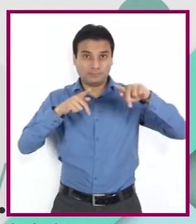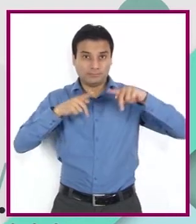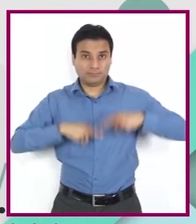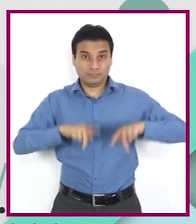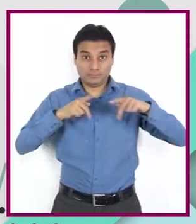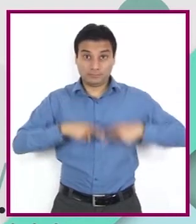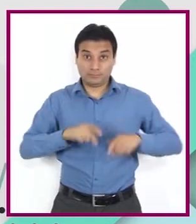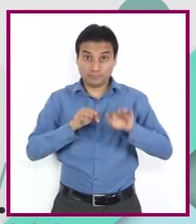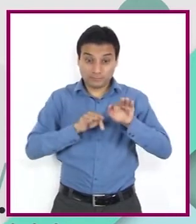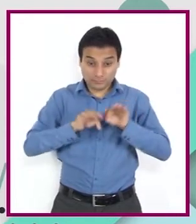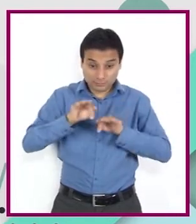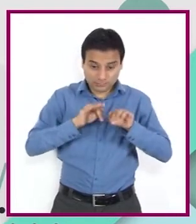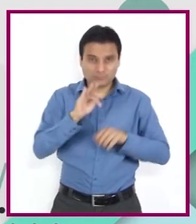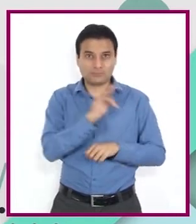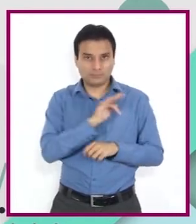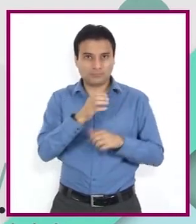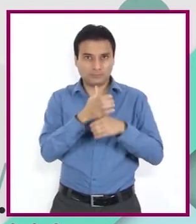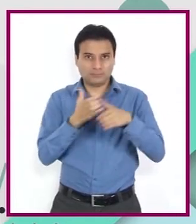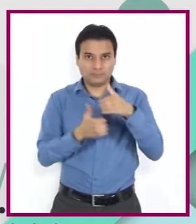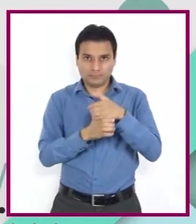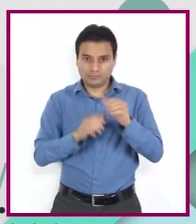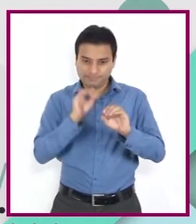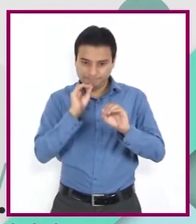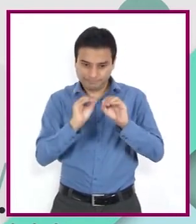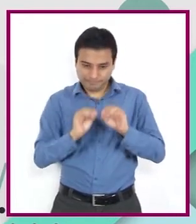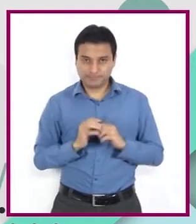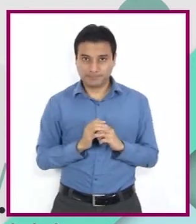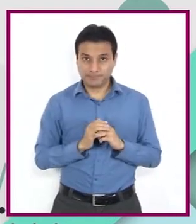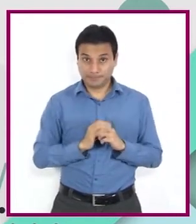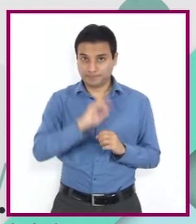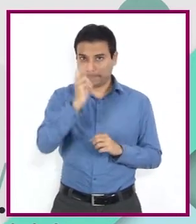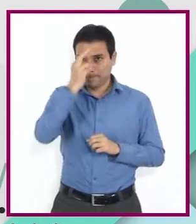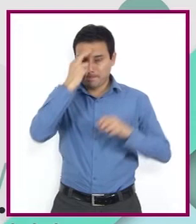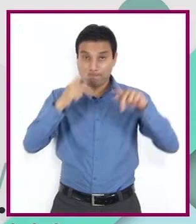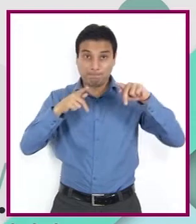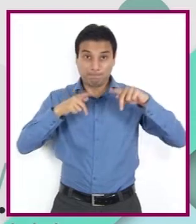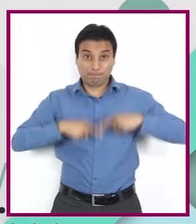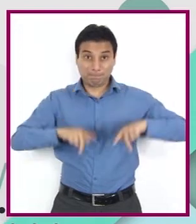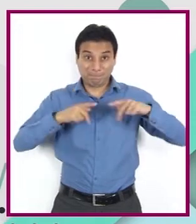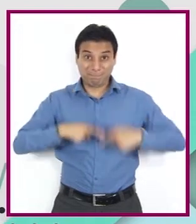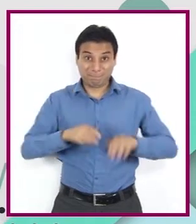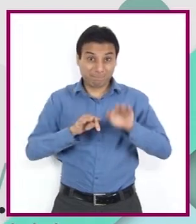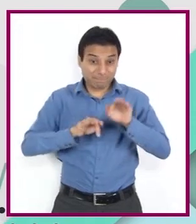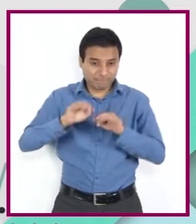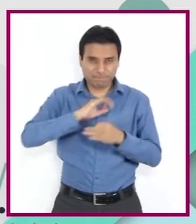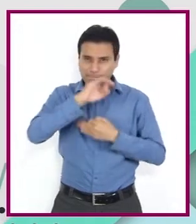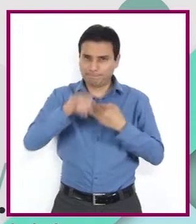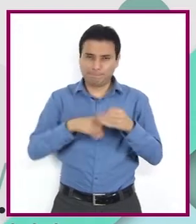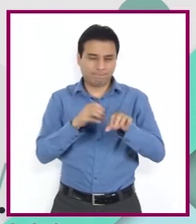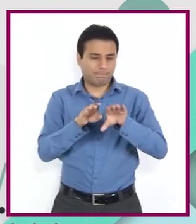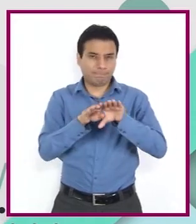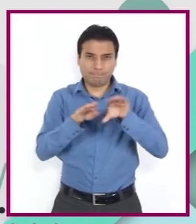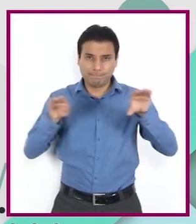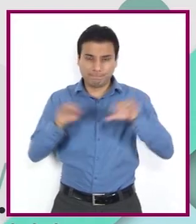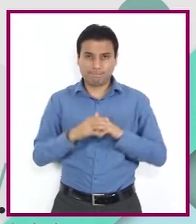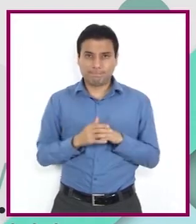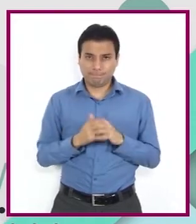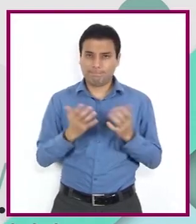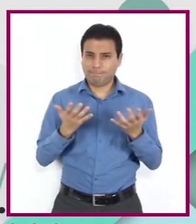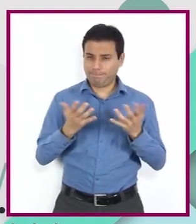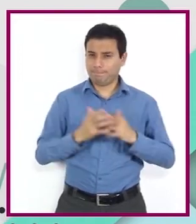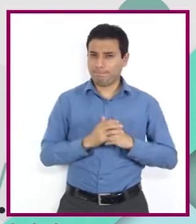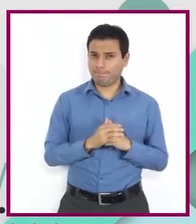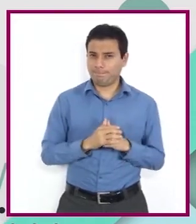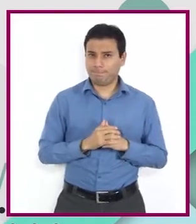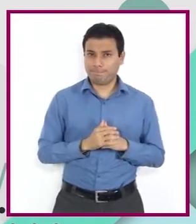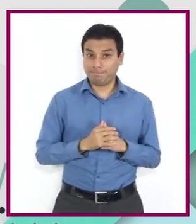son capaces de elaborar el producto, considerando que los obreros trabajan al mismo ritmo. Por lo tanto, debemos ubicar